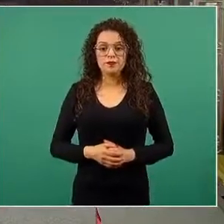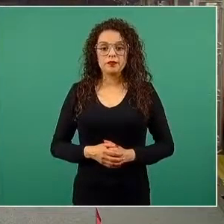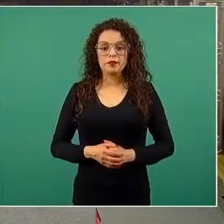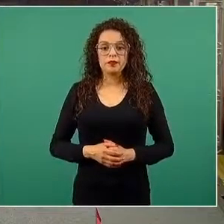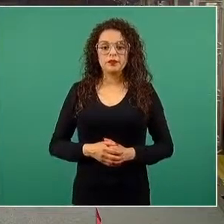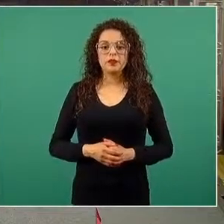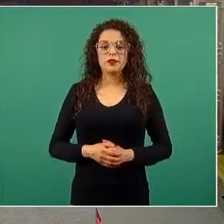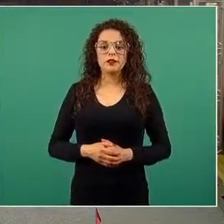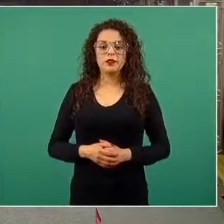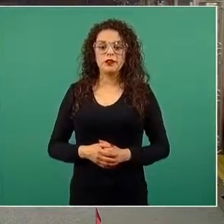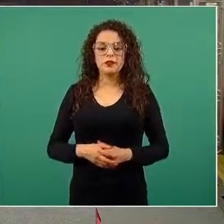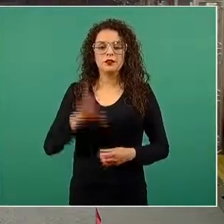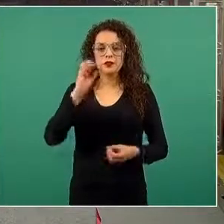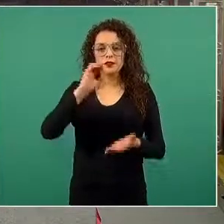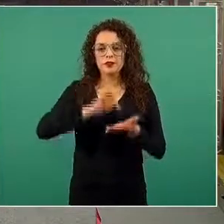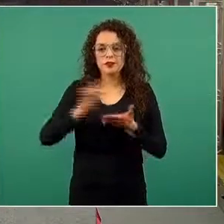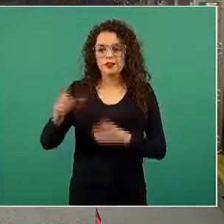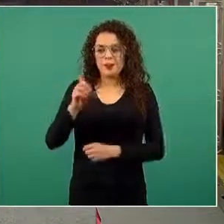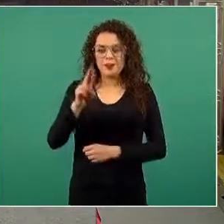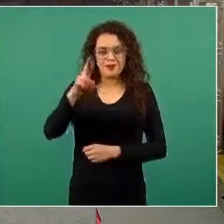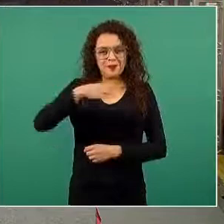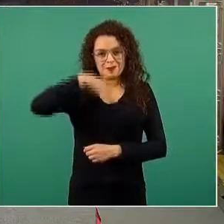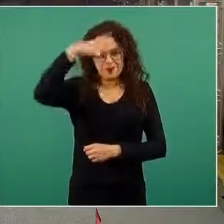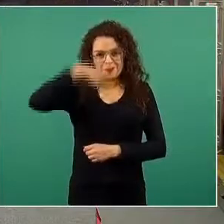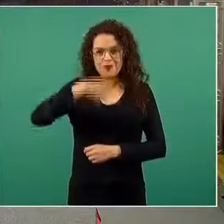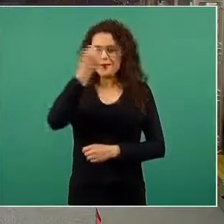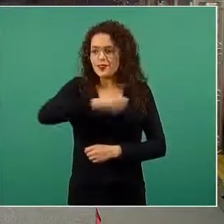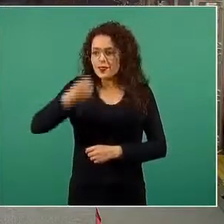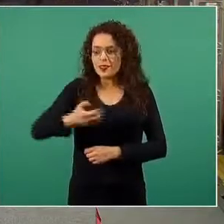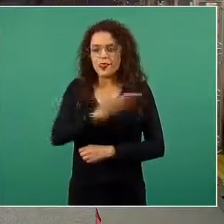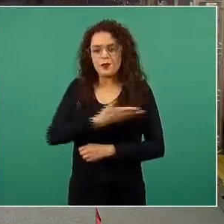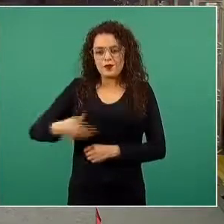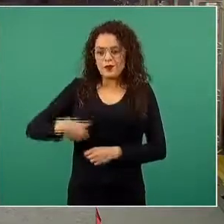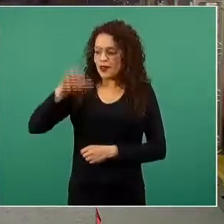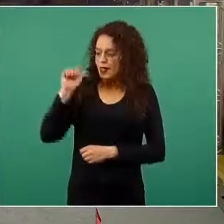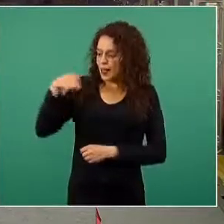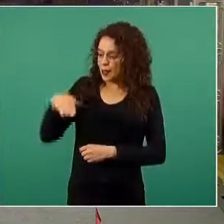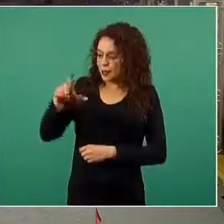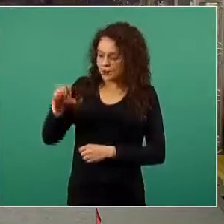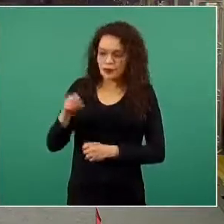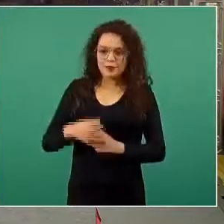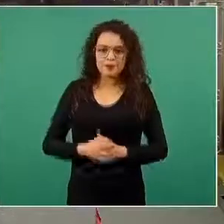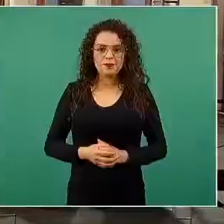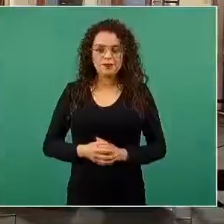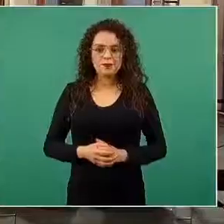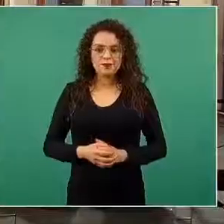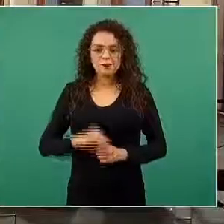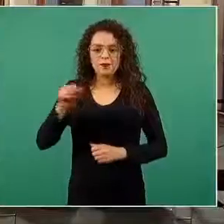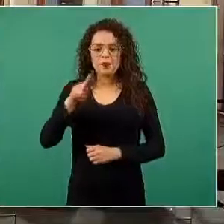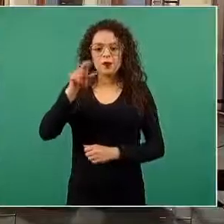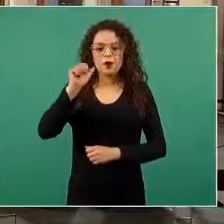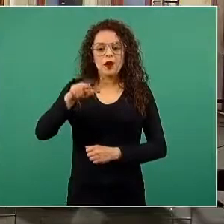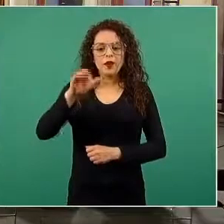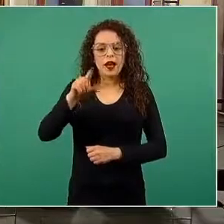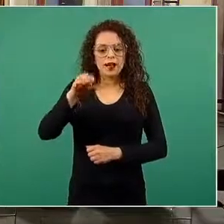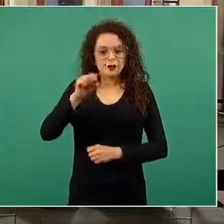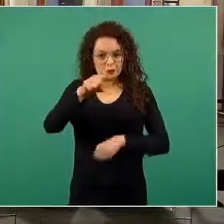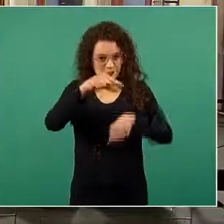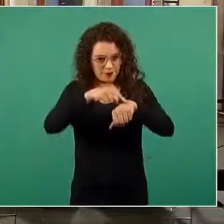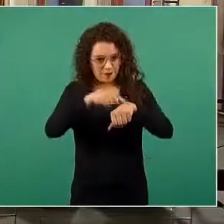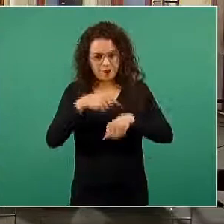Gracias, doctor. Buenas noches, doctores. Saludamos al presidente Andrés Manuel López Obrador también. Doctor Juan Carlos, una